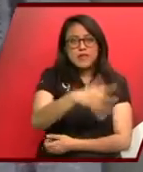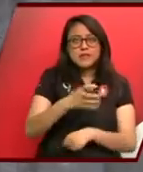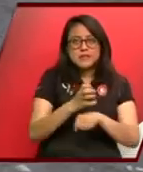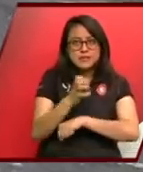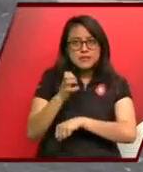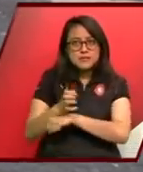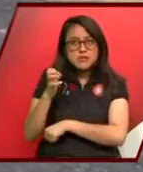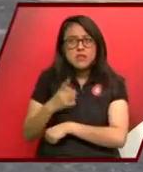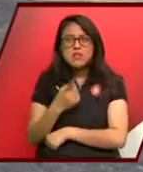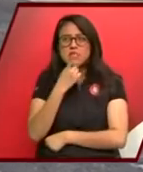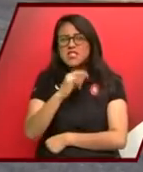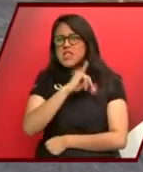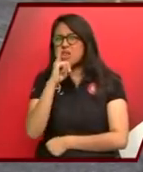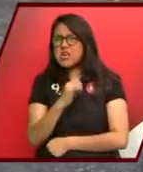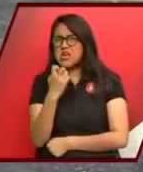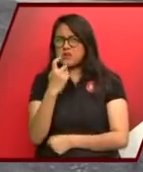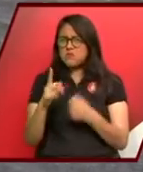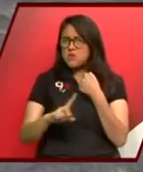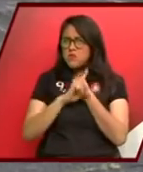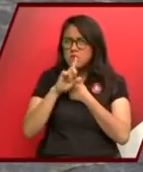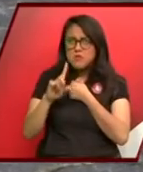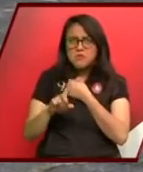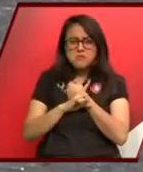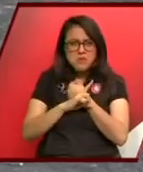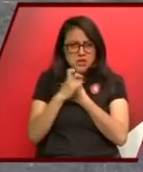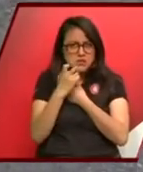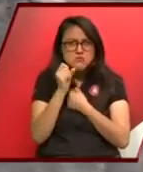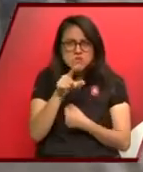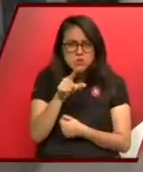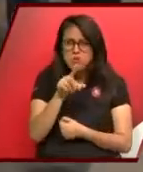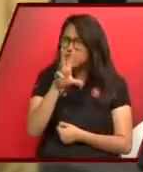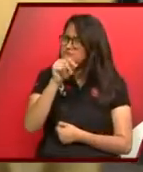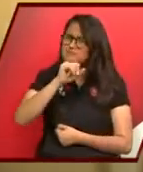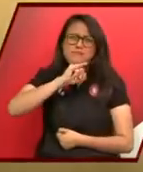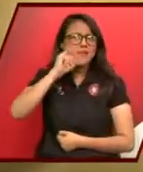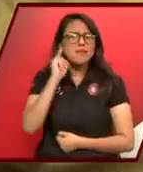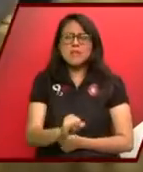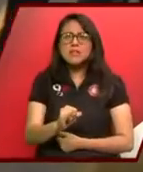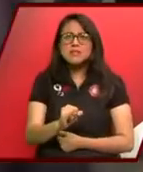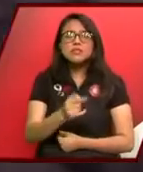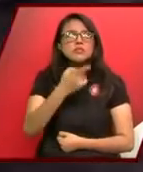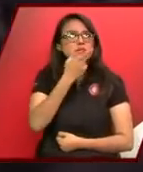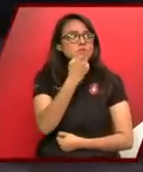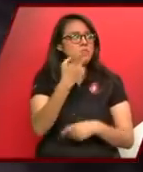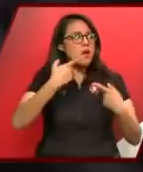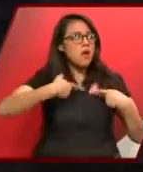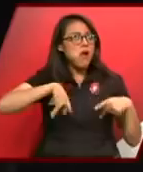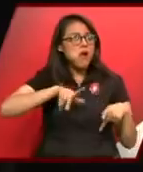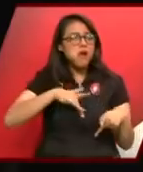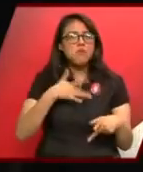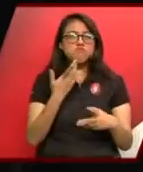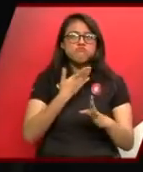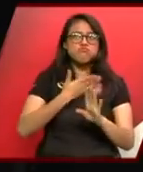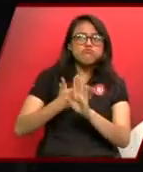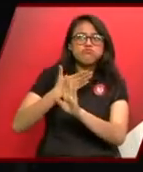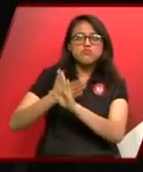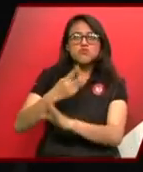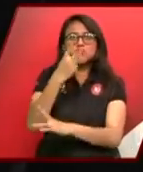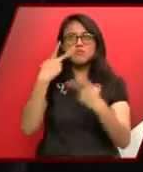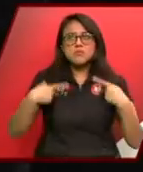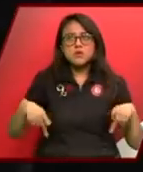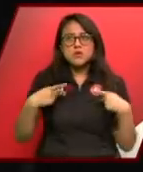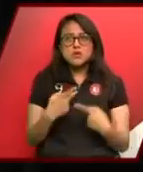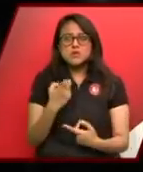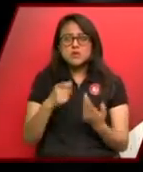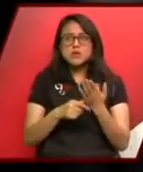República. Asegura que nunca antes había enfrentado a una situación como esta. Referente a las supuestas agresiones contra al menos dos condóminas, dijo